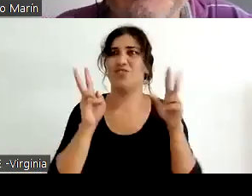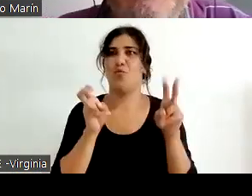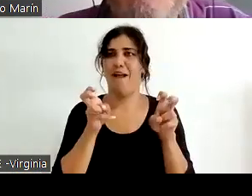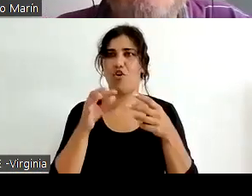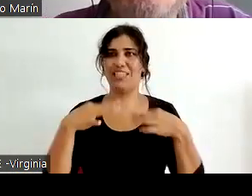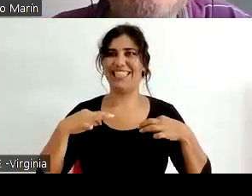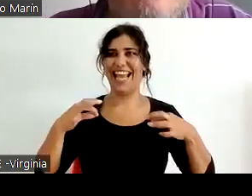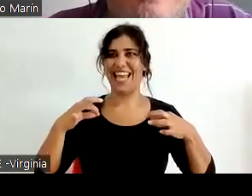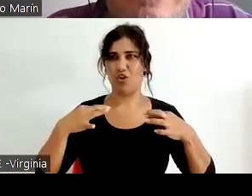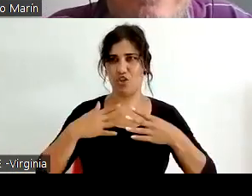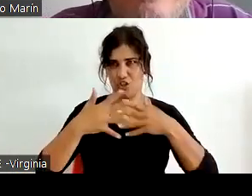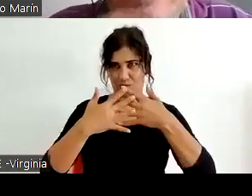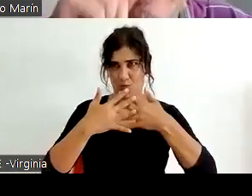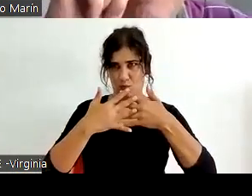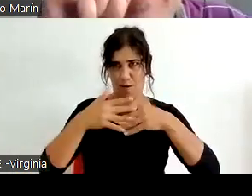tejidos.